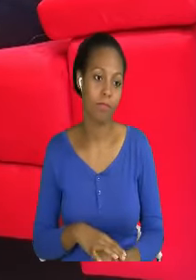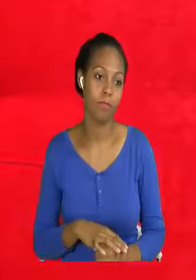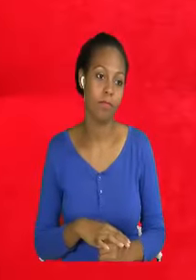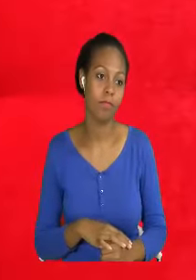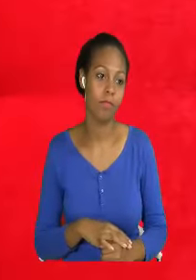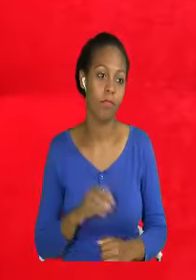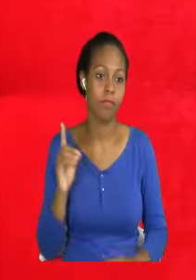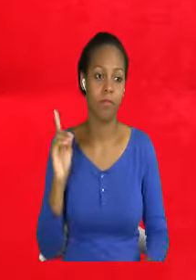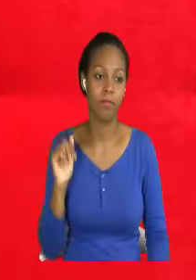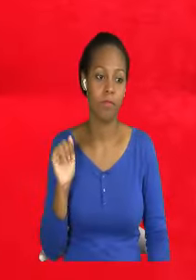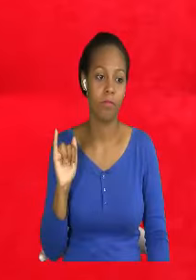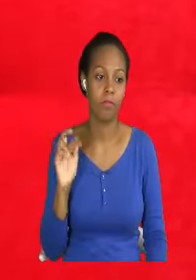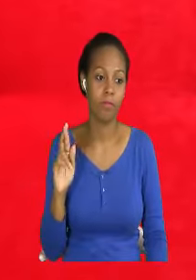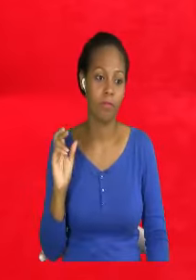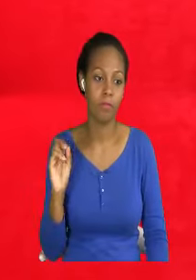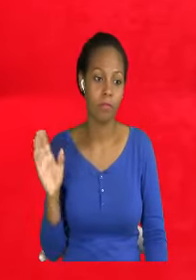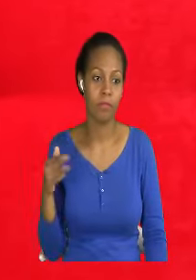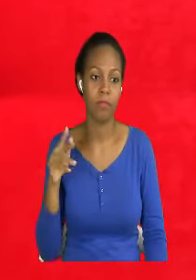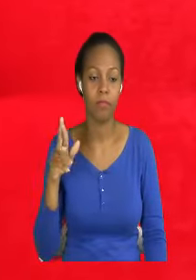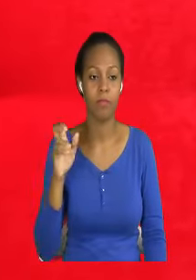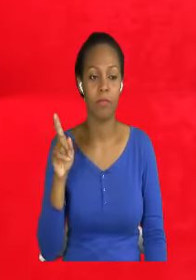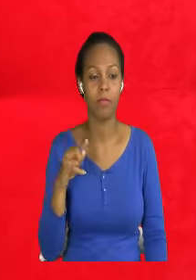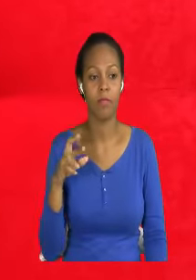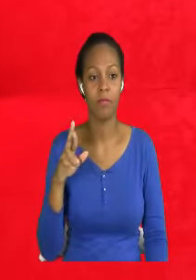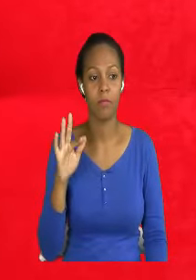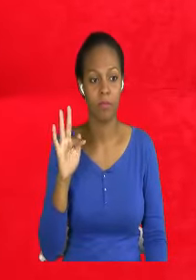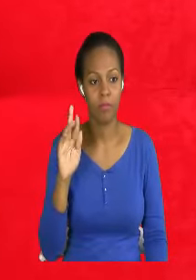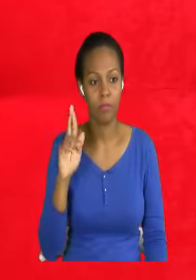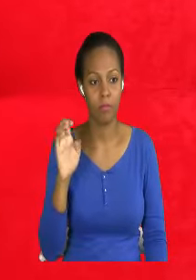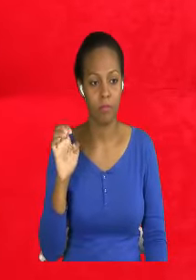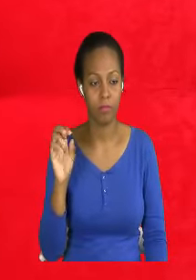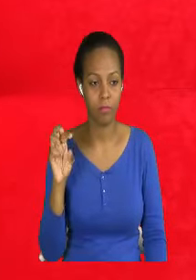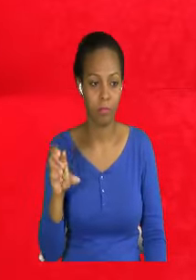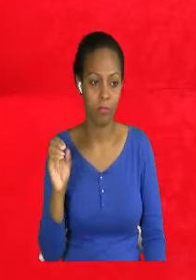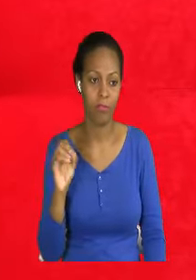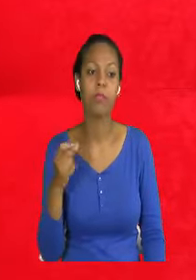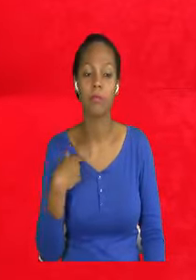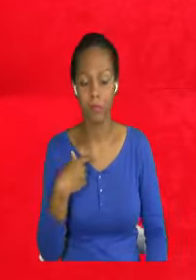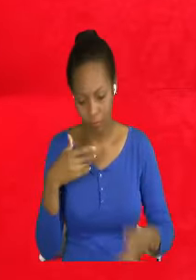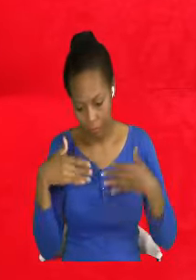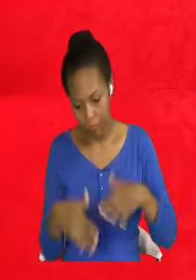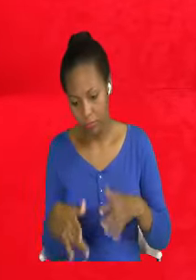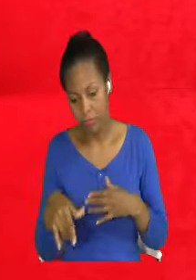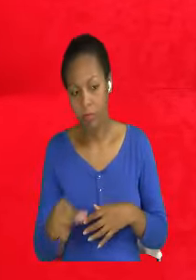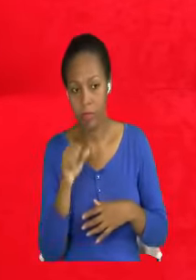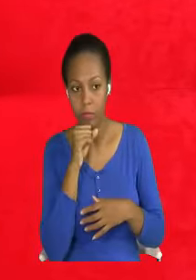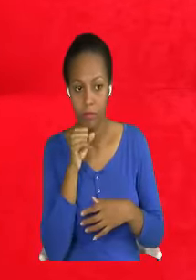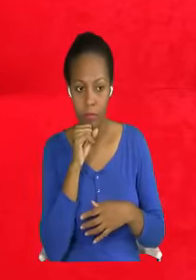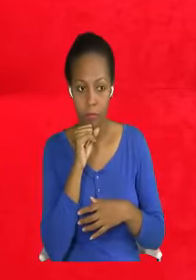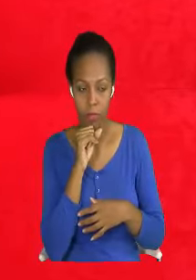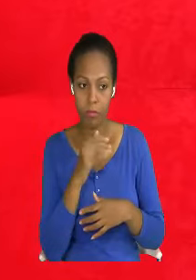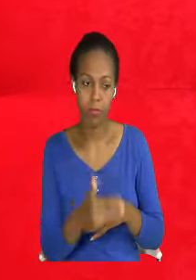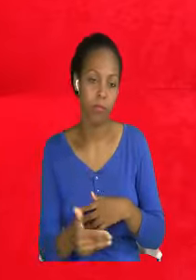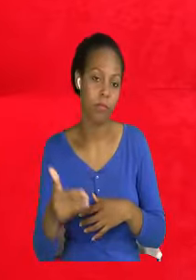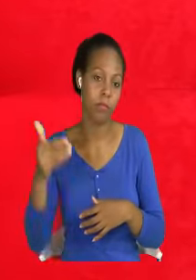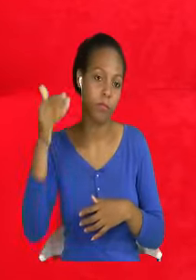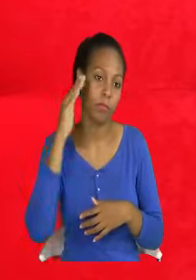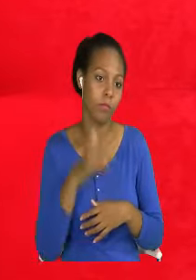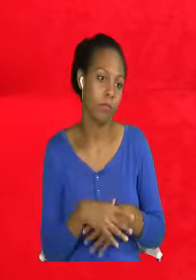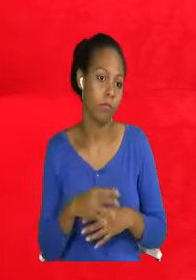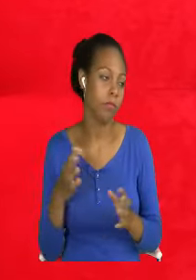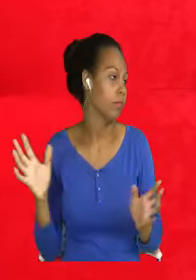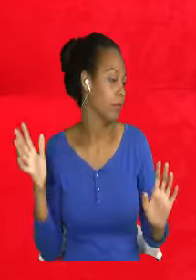Dairo Restrepo es un muchacho de Barranca Bermeja, hecho, nacido y criado, como siempre digo, a donde quiera